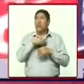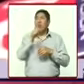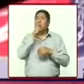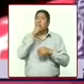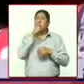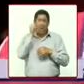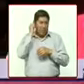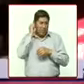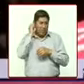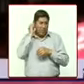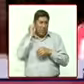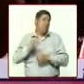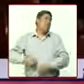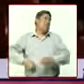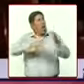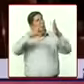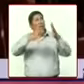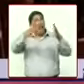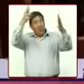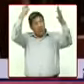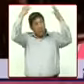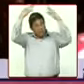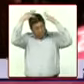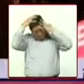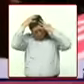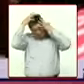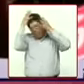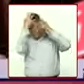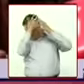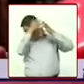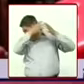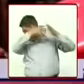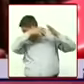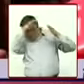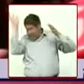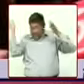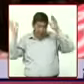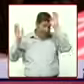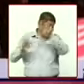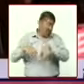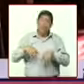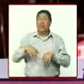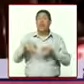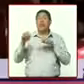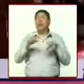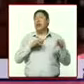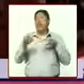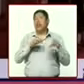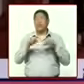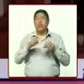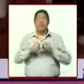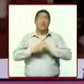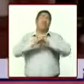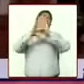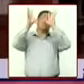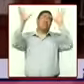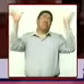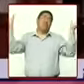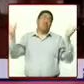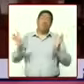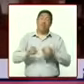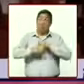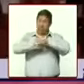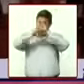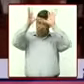agua a las casas, encima de las casas de hoja. Entonces, al mojarlas las casas, empezó a regar el fuego. Y esas